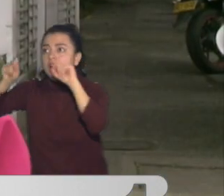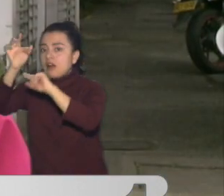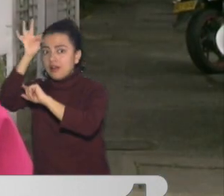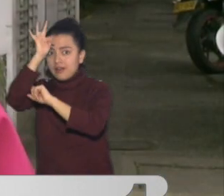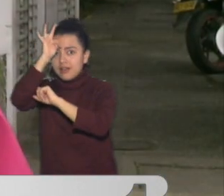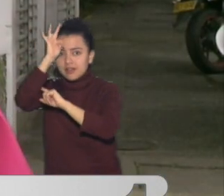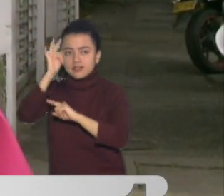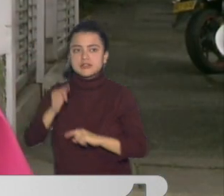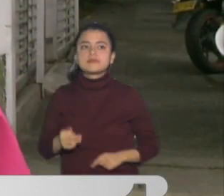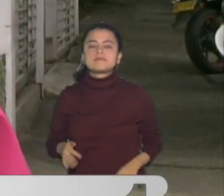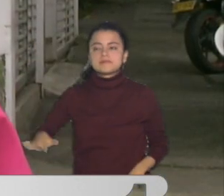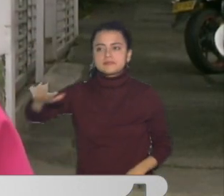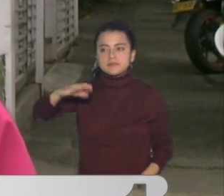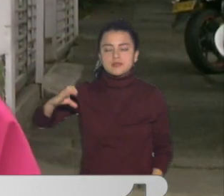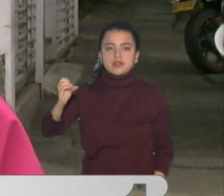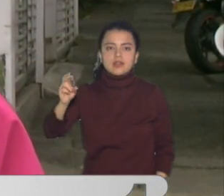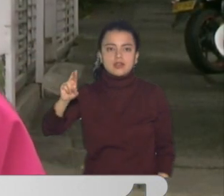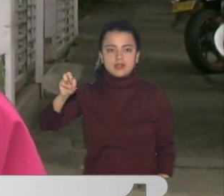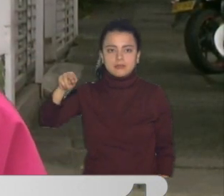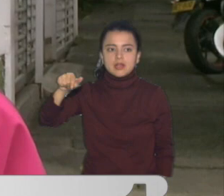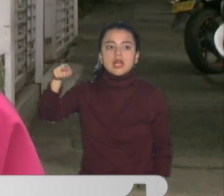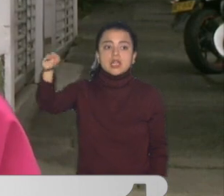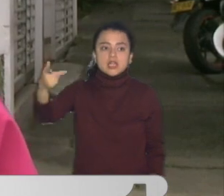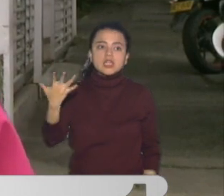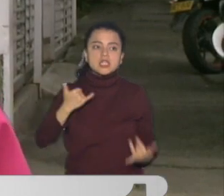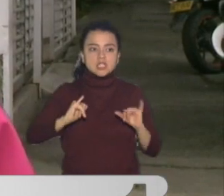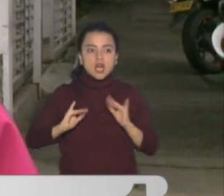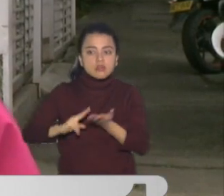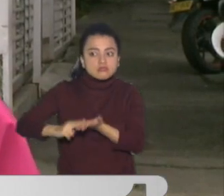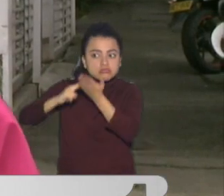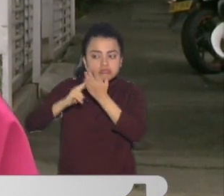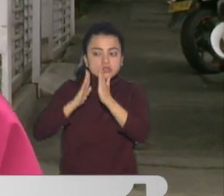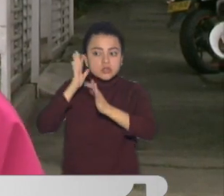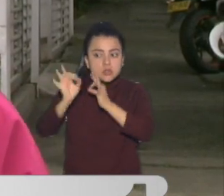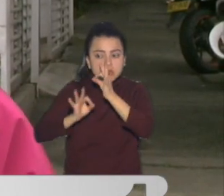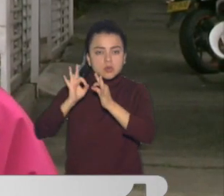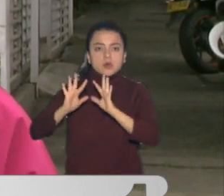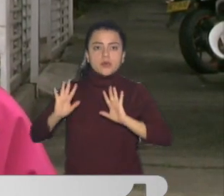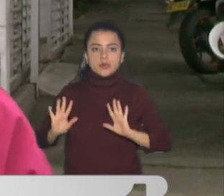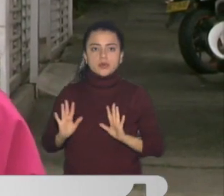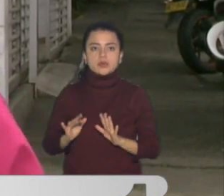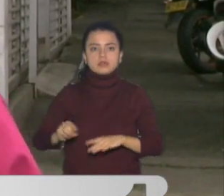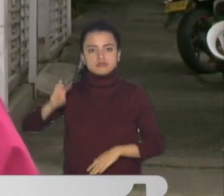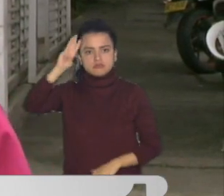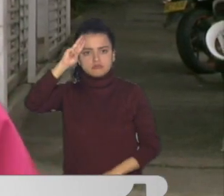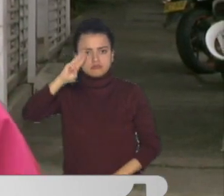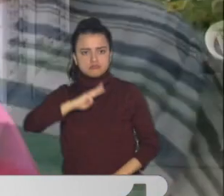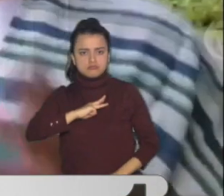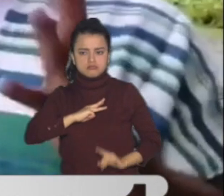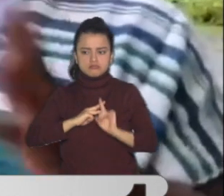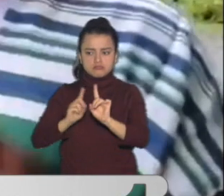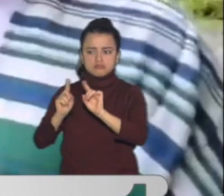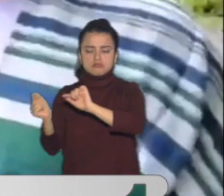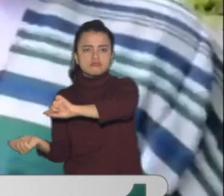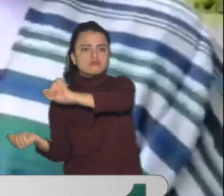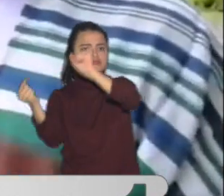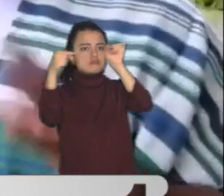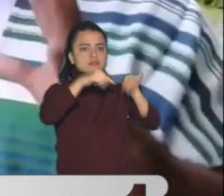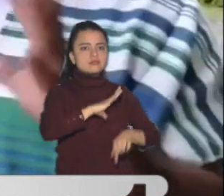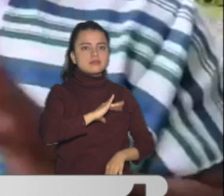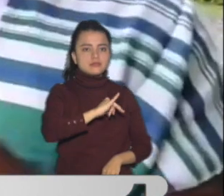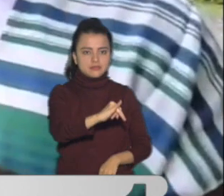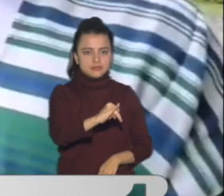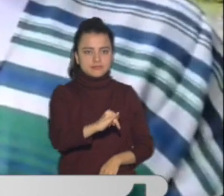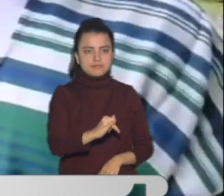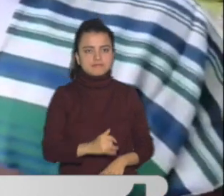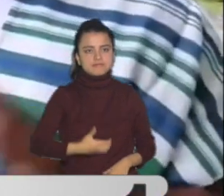del Cremal, donde ya se atiende con el hospital y se le presta seguridad con ejército y policía para el traslado a la ciudad de Cali a